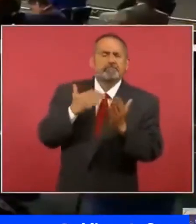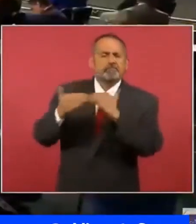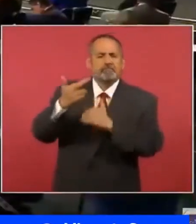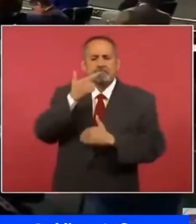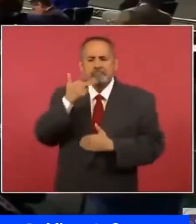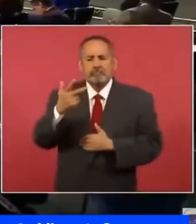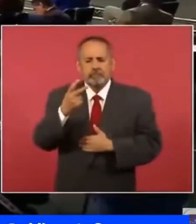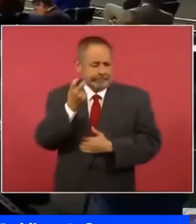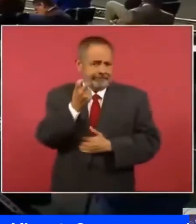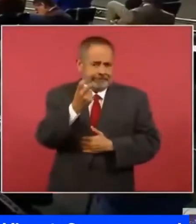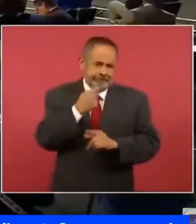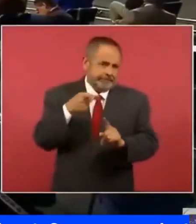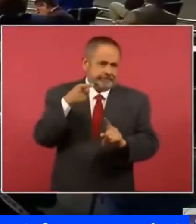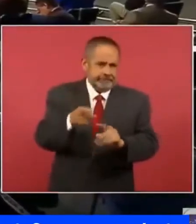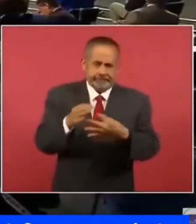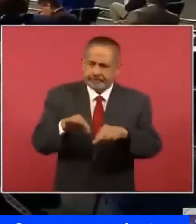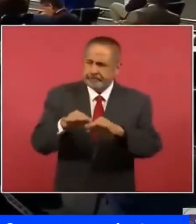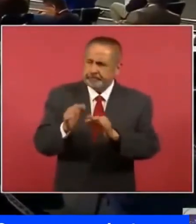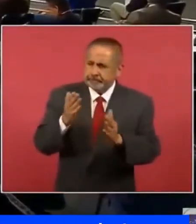porque eso es lo que está de por medio.